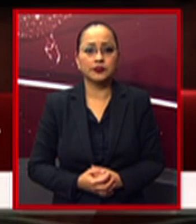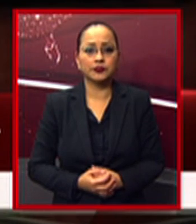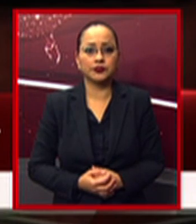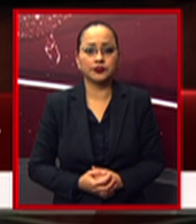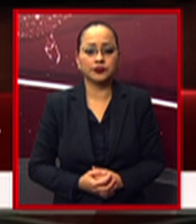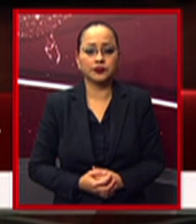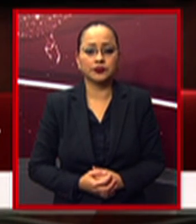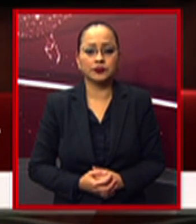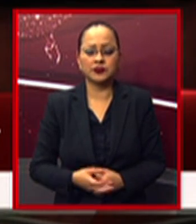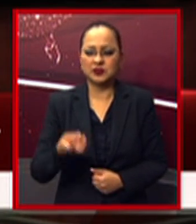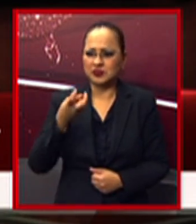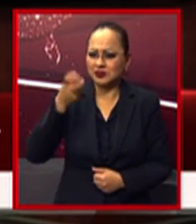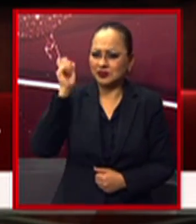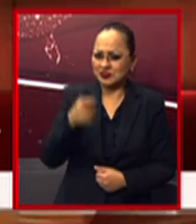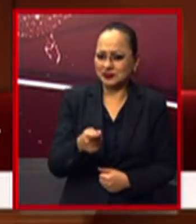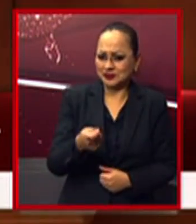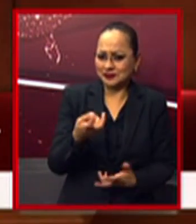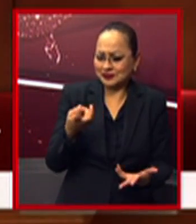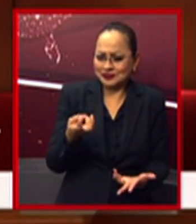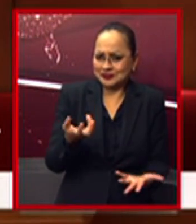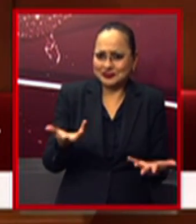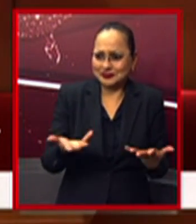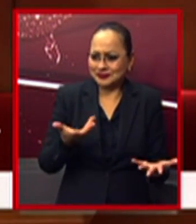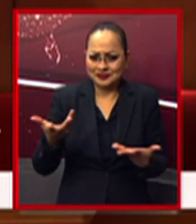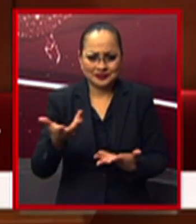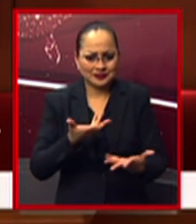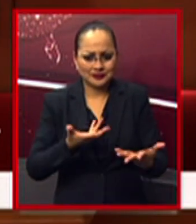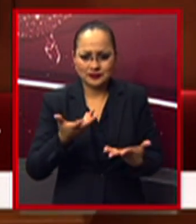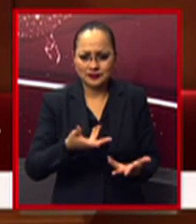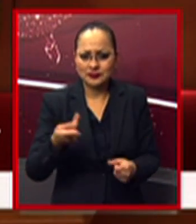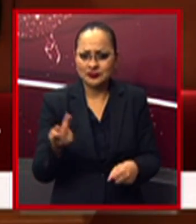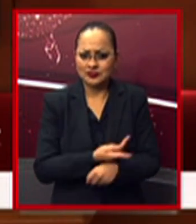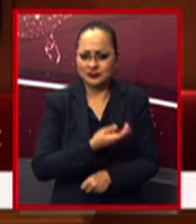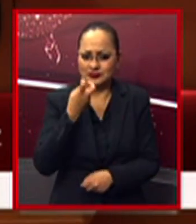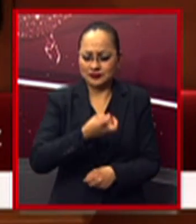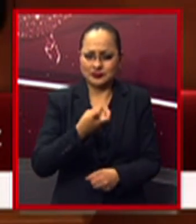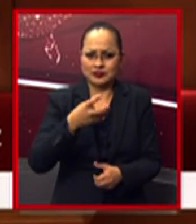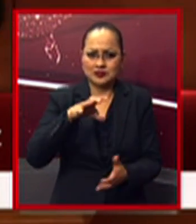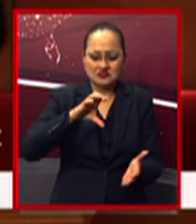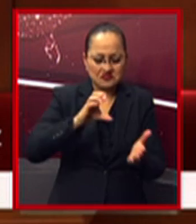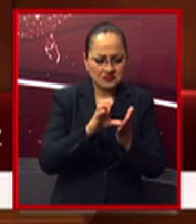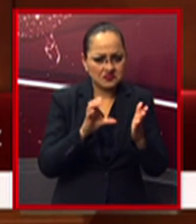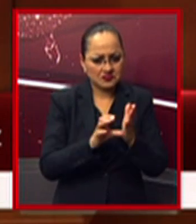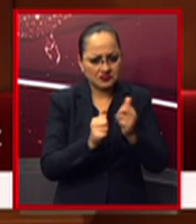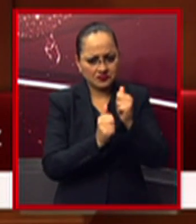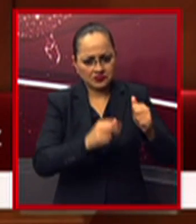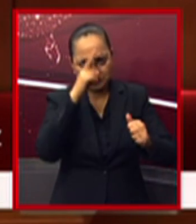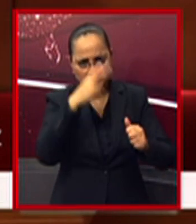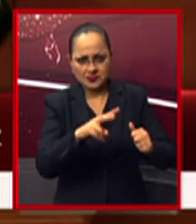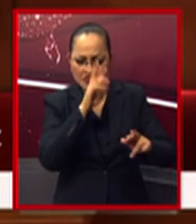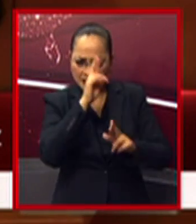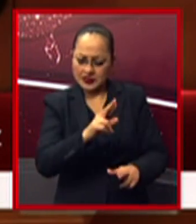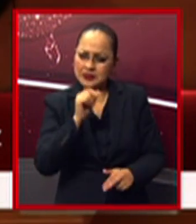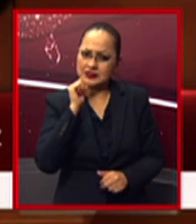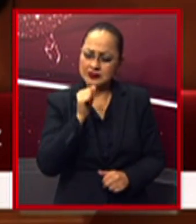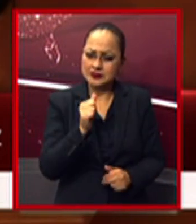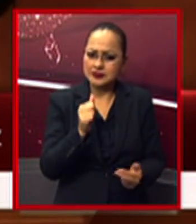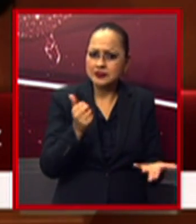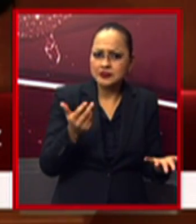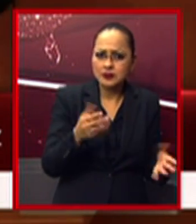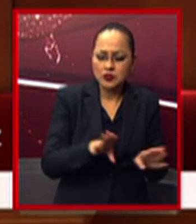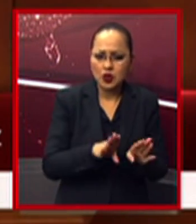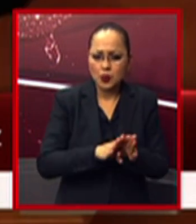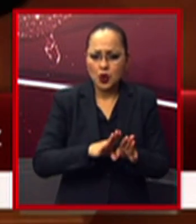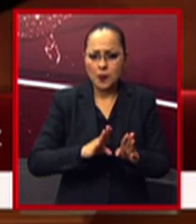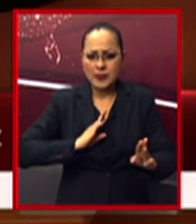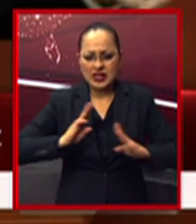Que están jugando con fuego. El ejército es una institución nacional, siempre ha sido respetada. No un